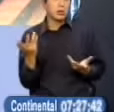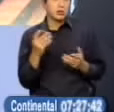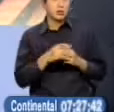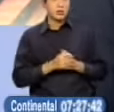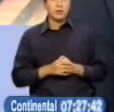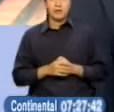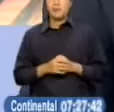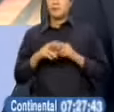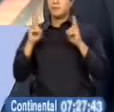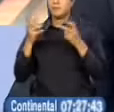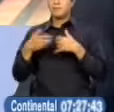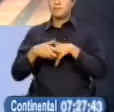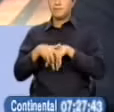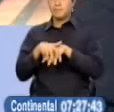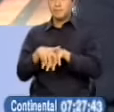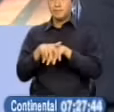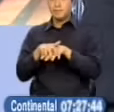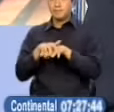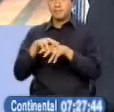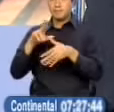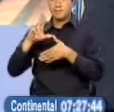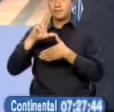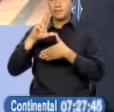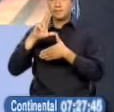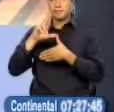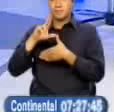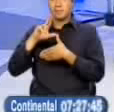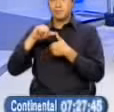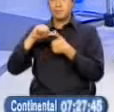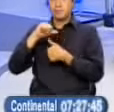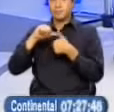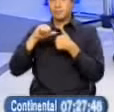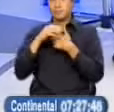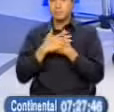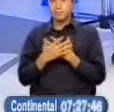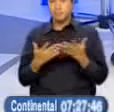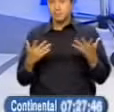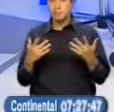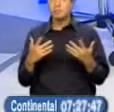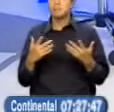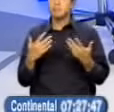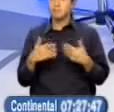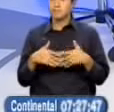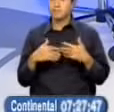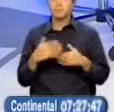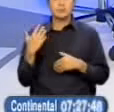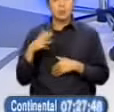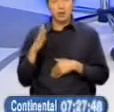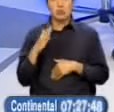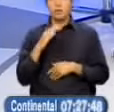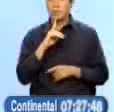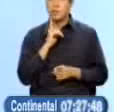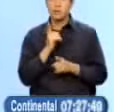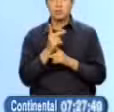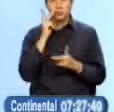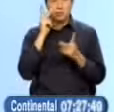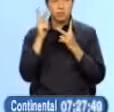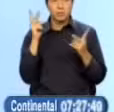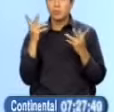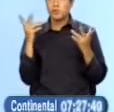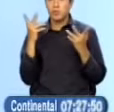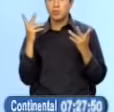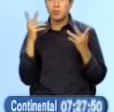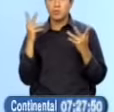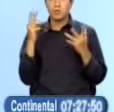en la integración latinoamericana y caribeña si tiene un golpe es un golpe fundamental ya no está teniendo si nosotros vemos cómo se están